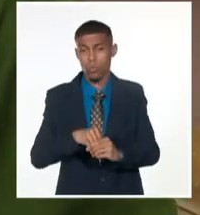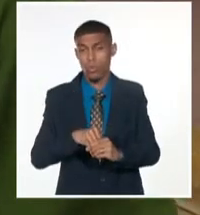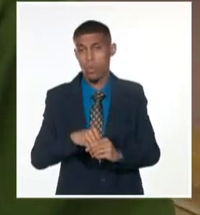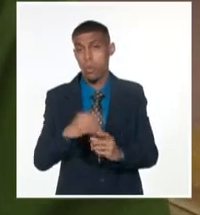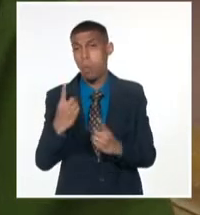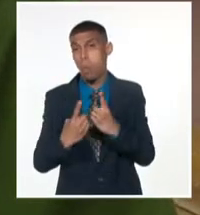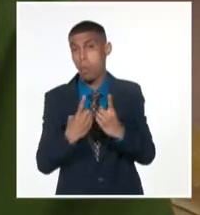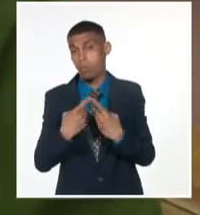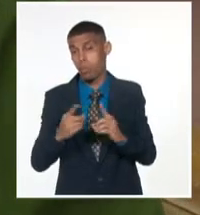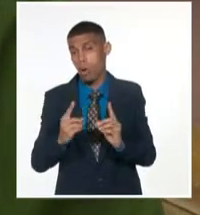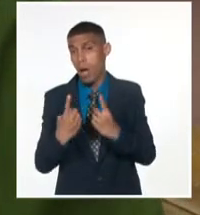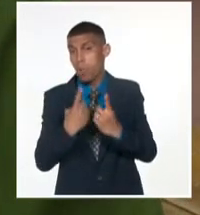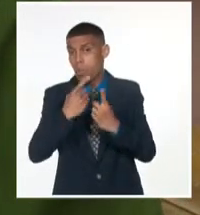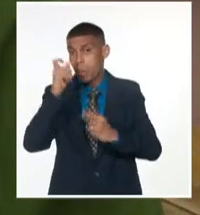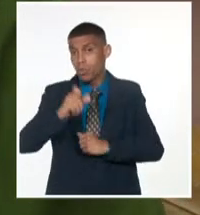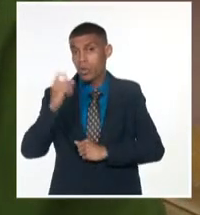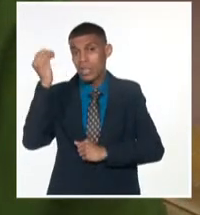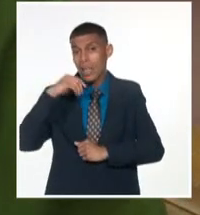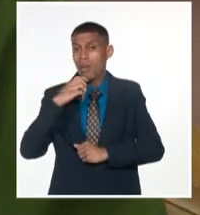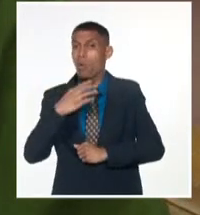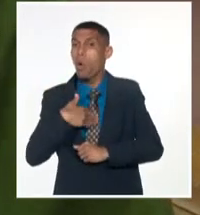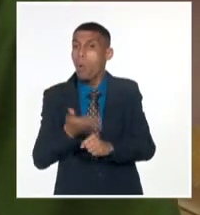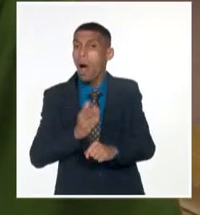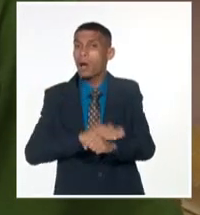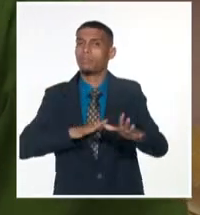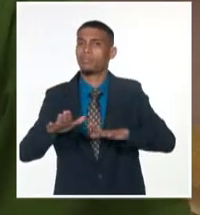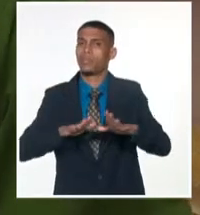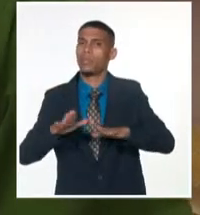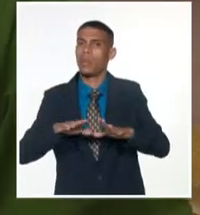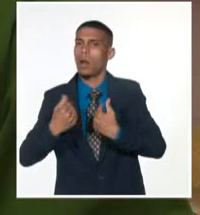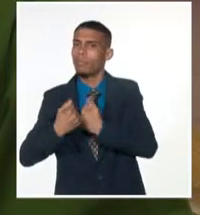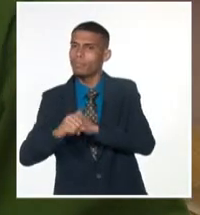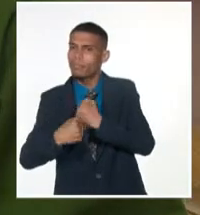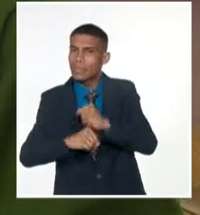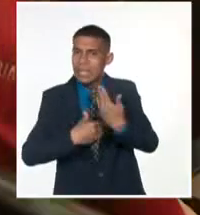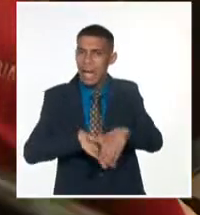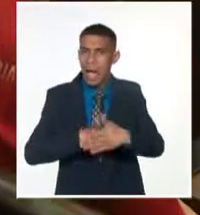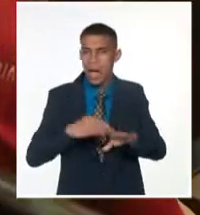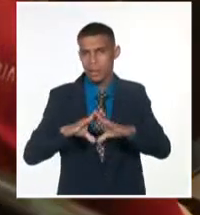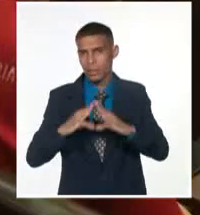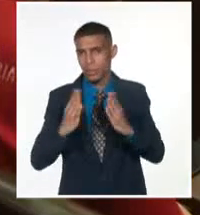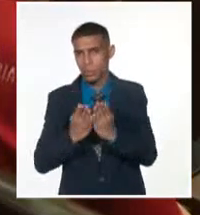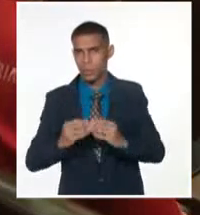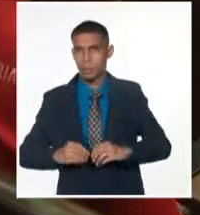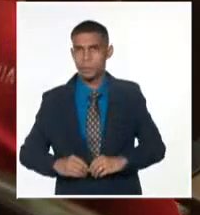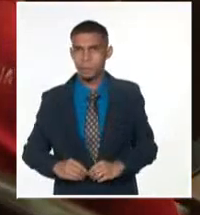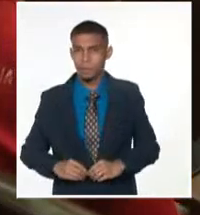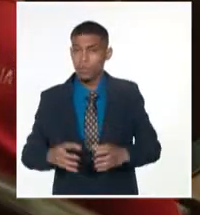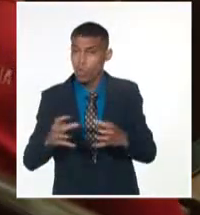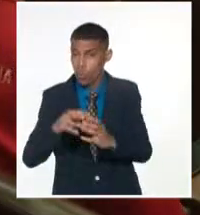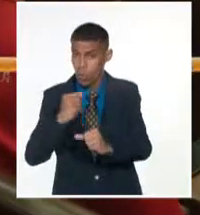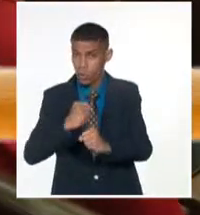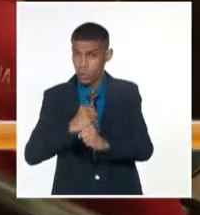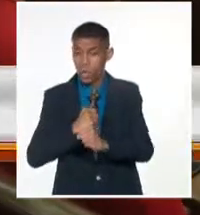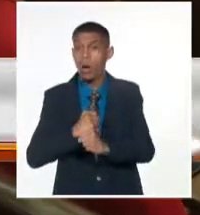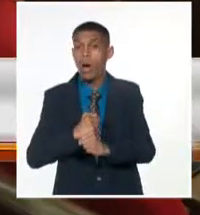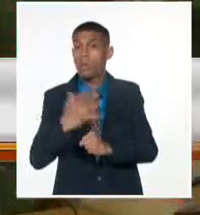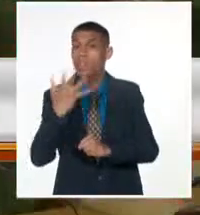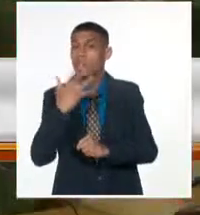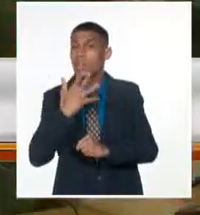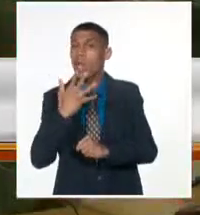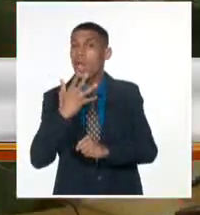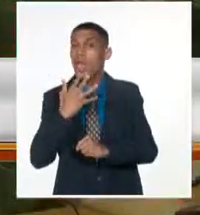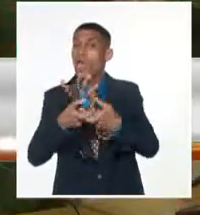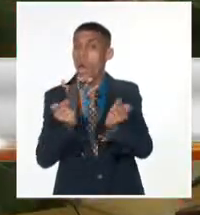conocimiento que tenemos también de cuáles son las principales dificultades en los lugares donde vivimos. Los grupos de trabajo subordinados al Consejo